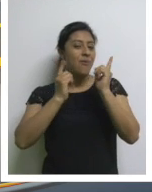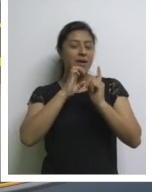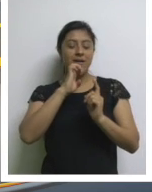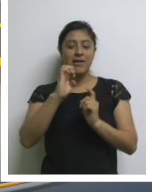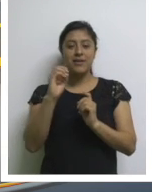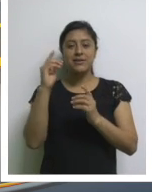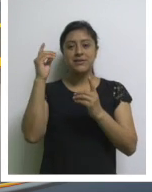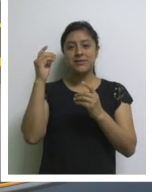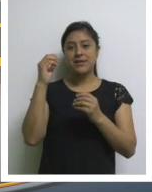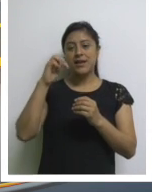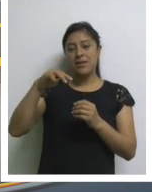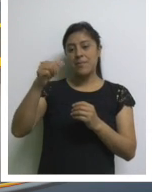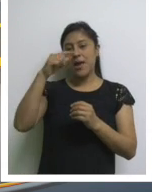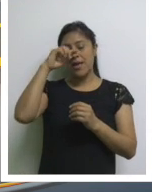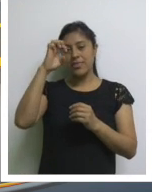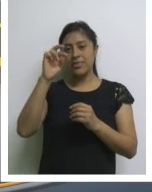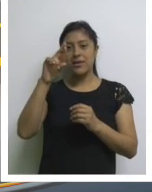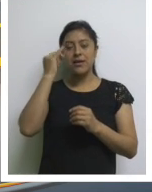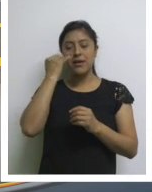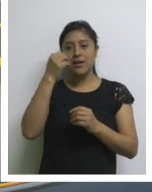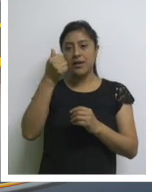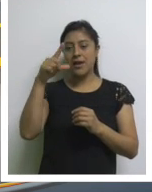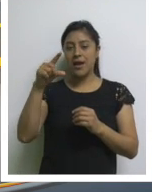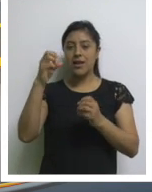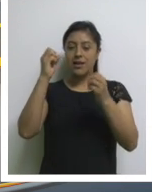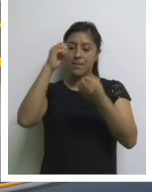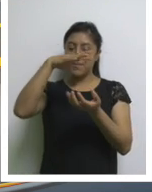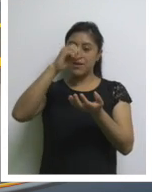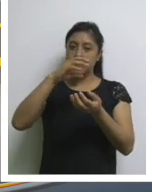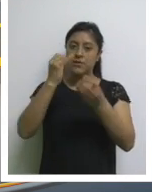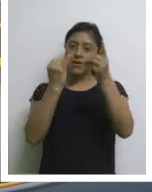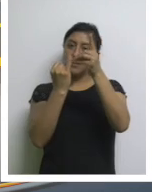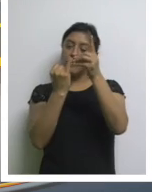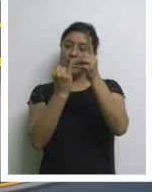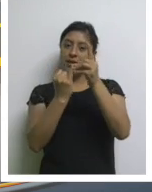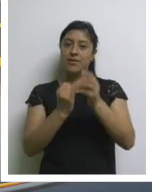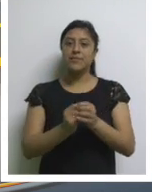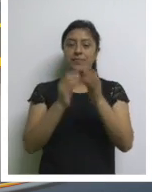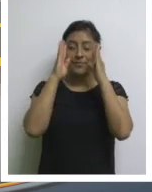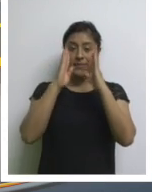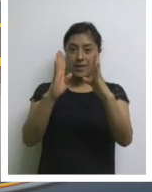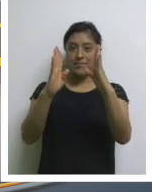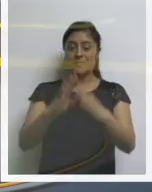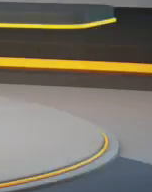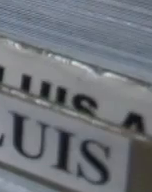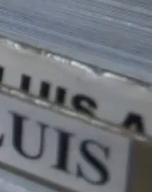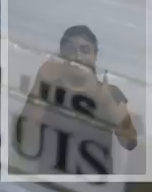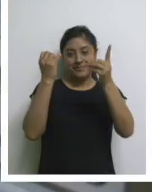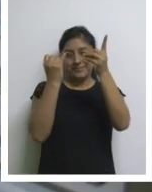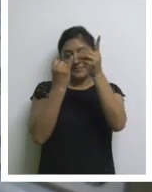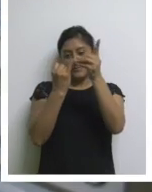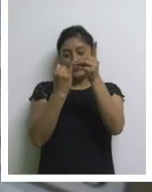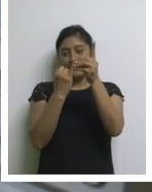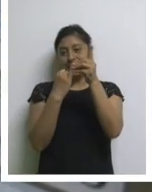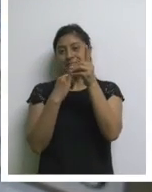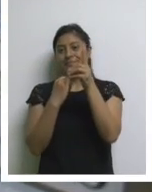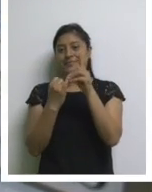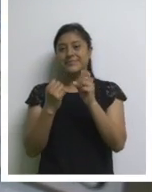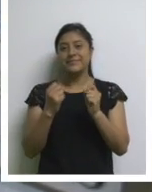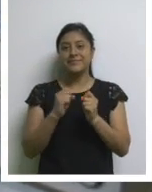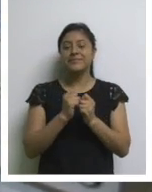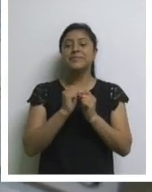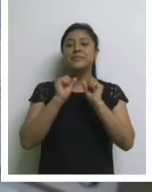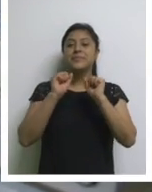del DPI, ¿sabe usted cuál es el material utilizado en la impresión del documento? Entérese a continuación. El documento